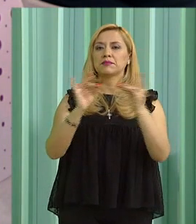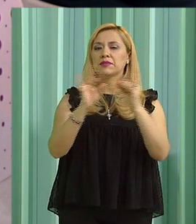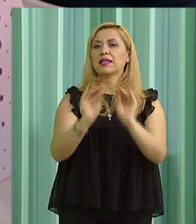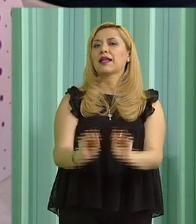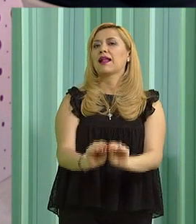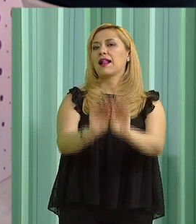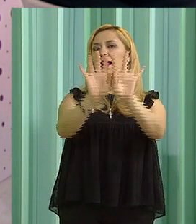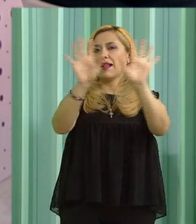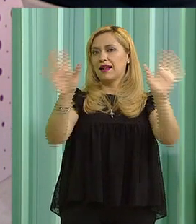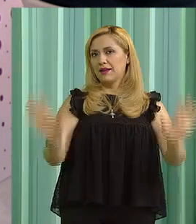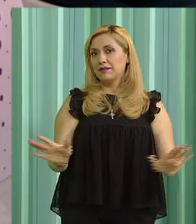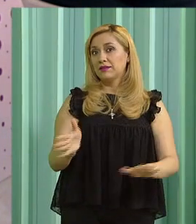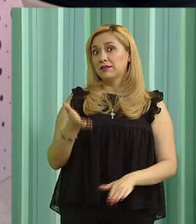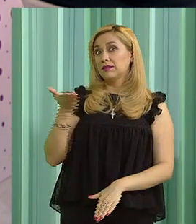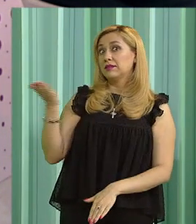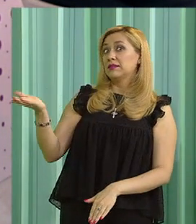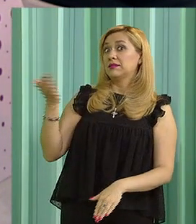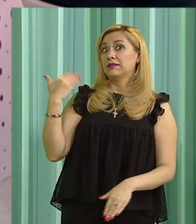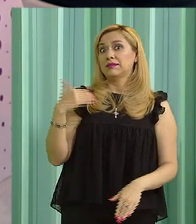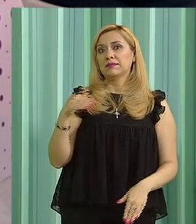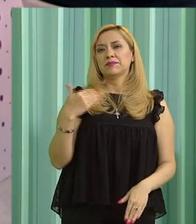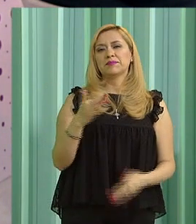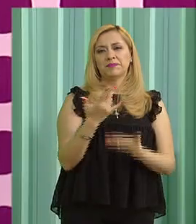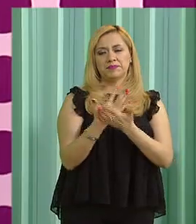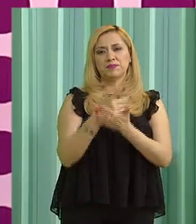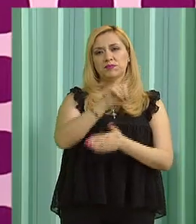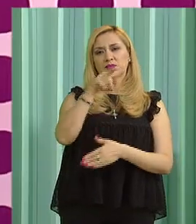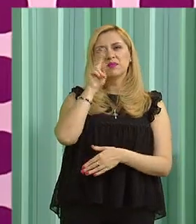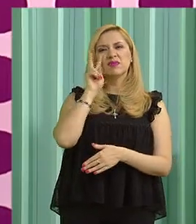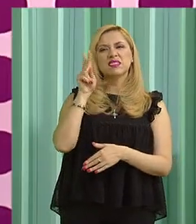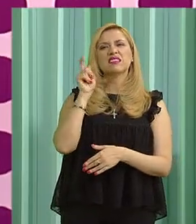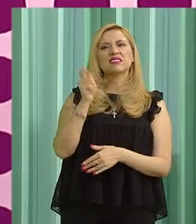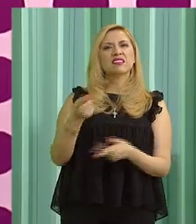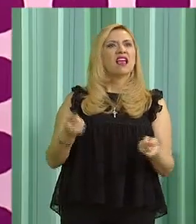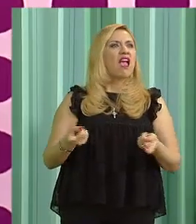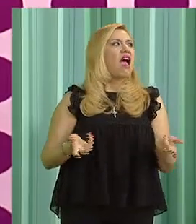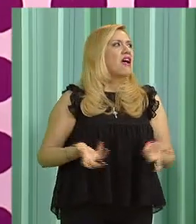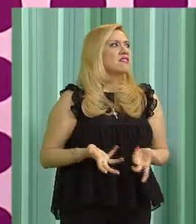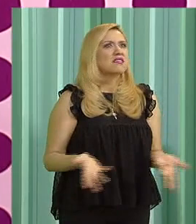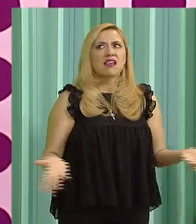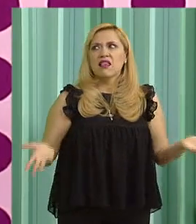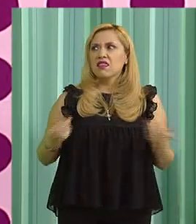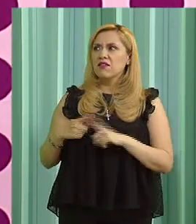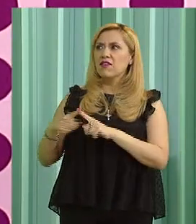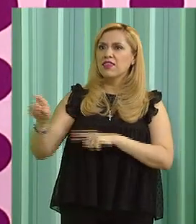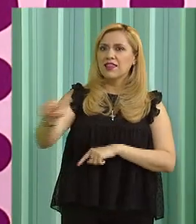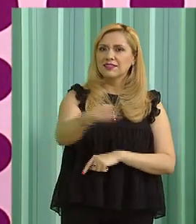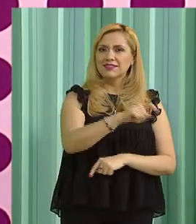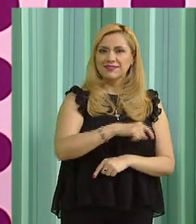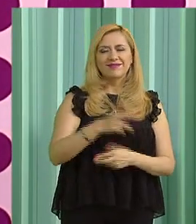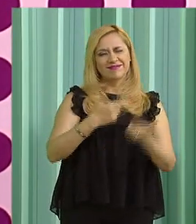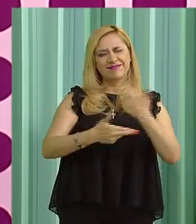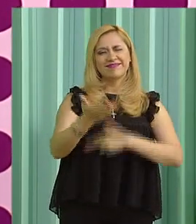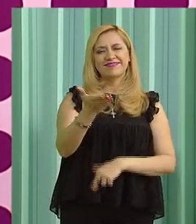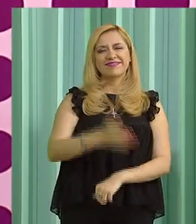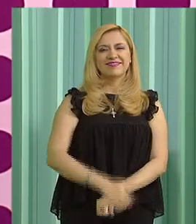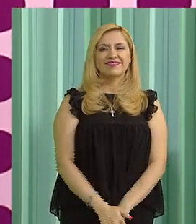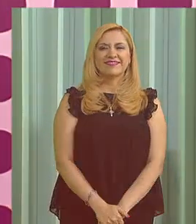acaba de explicar, Víctor, vamos a regresar a conocer entonces qué estamos haciendo desde las diferentes organizaciones. Ya